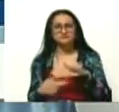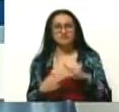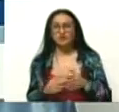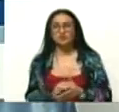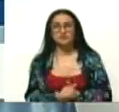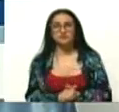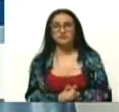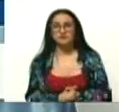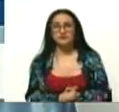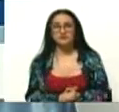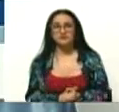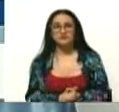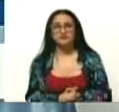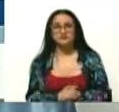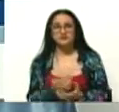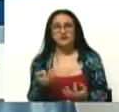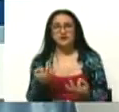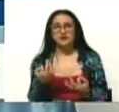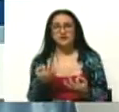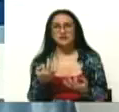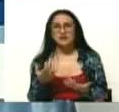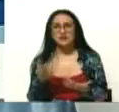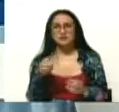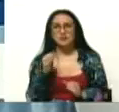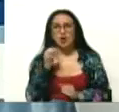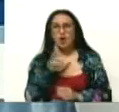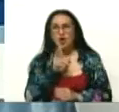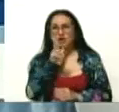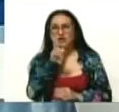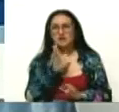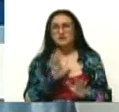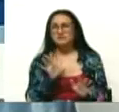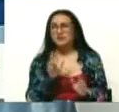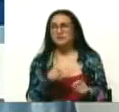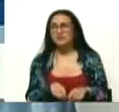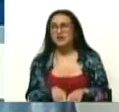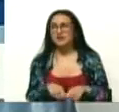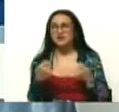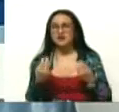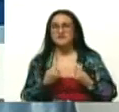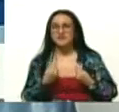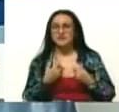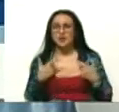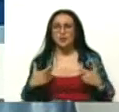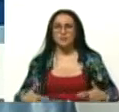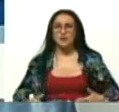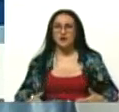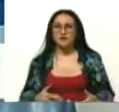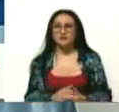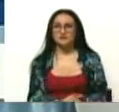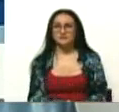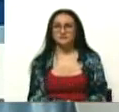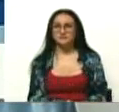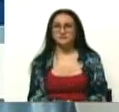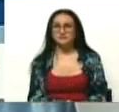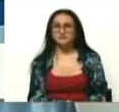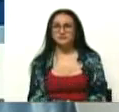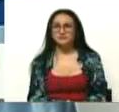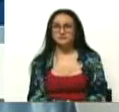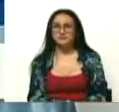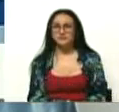siendo ¿qué? Lo que ellos quieren, una adicción brutal para acabar con la vida humana. Más bien